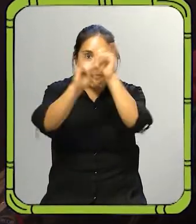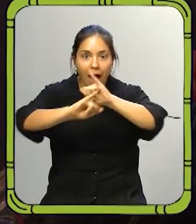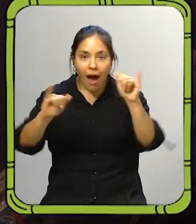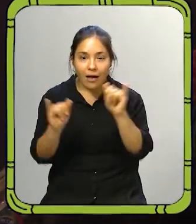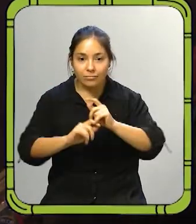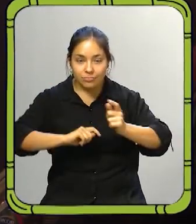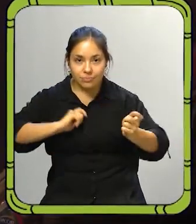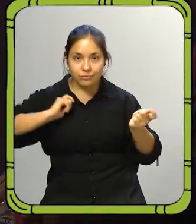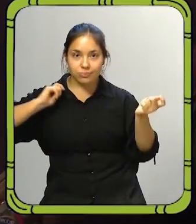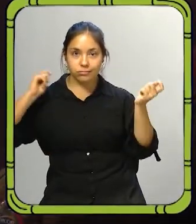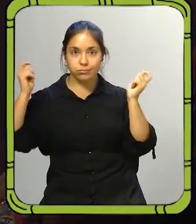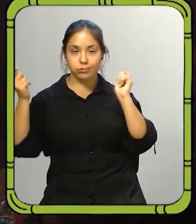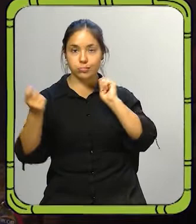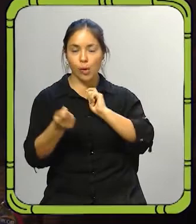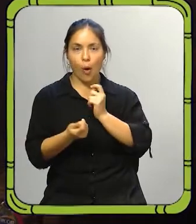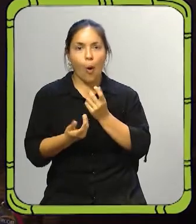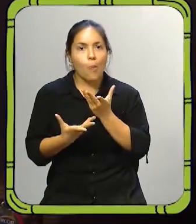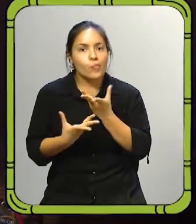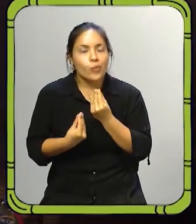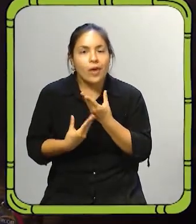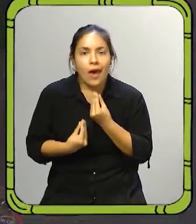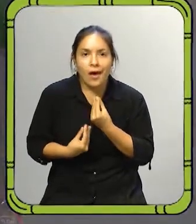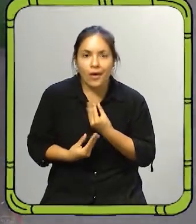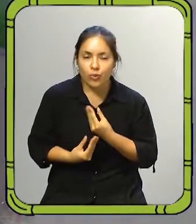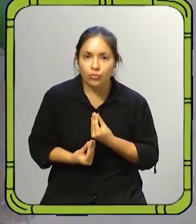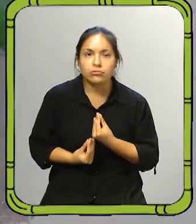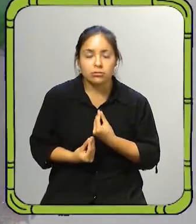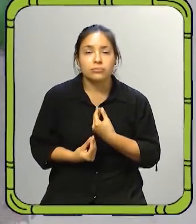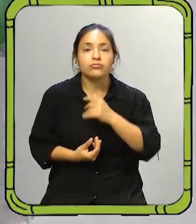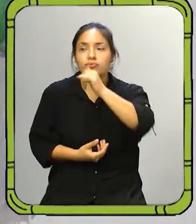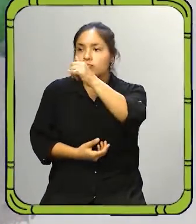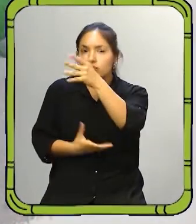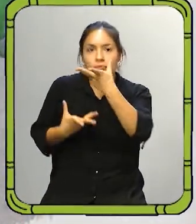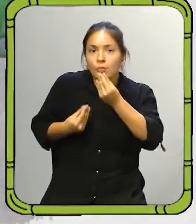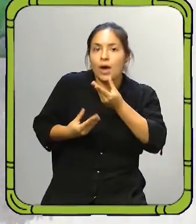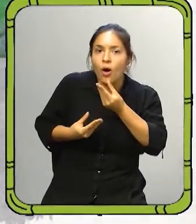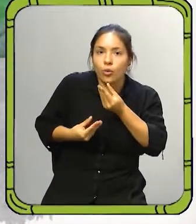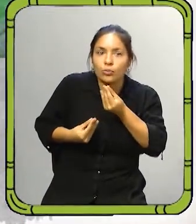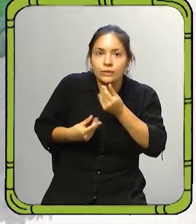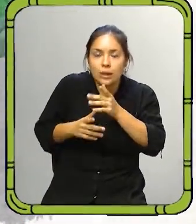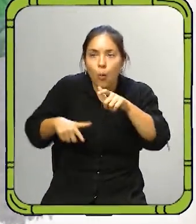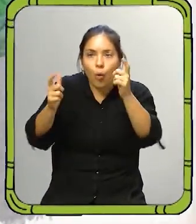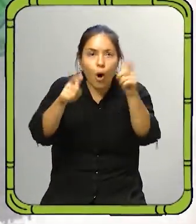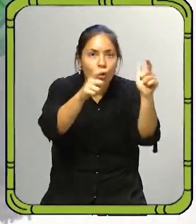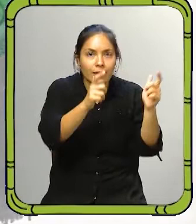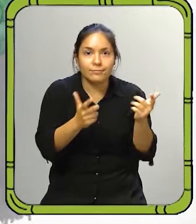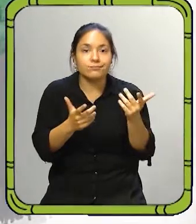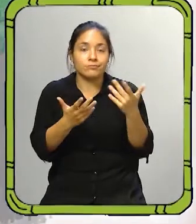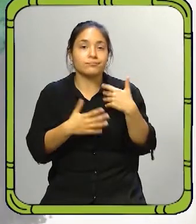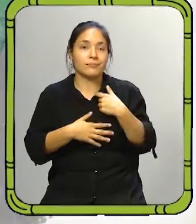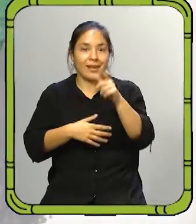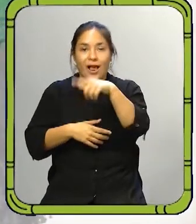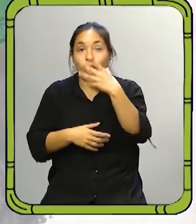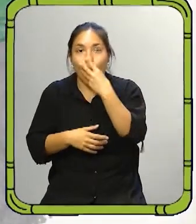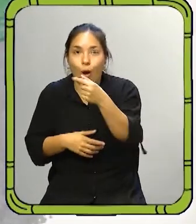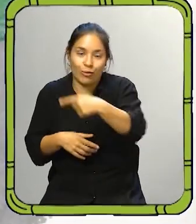se convirtió en un tiempo de miedo. Sí, un tiempo de miedo en el bosque. Claro que únicamente para los